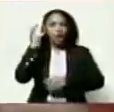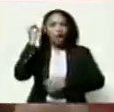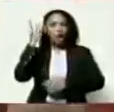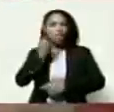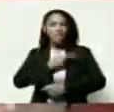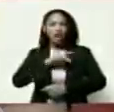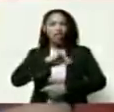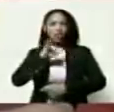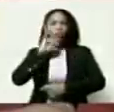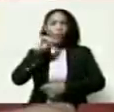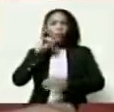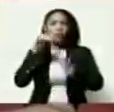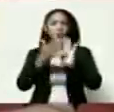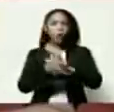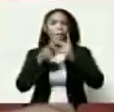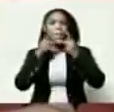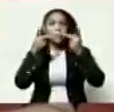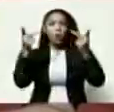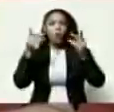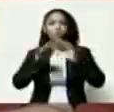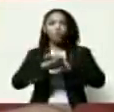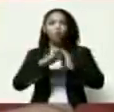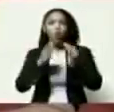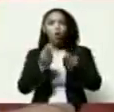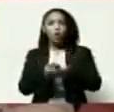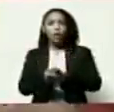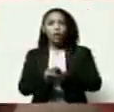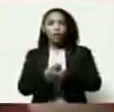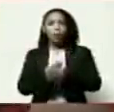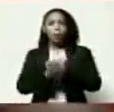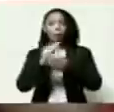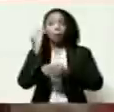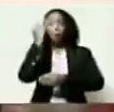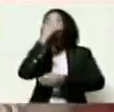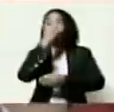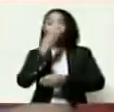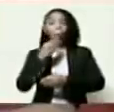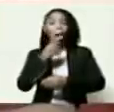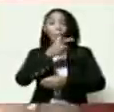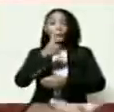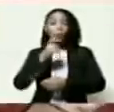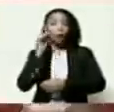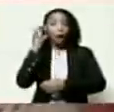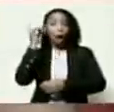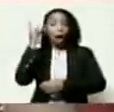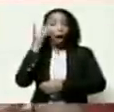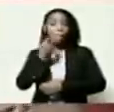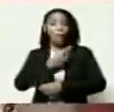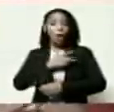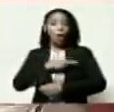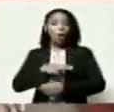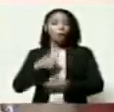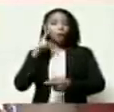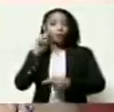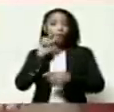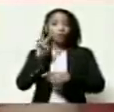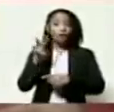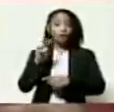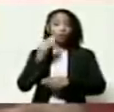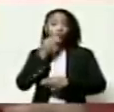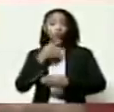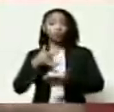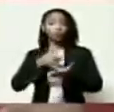ya publicadas en el mundo, pues, maquillando a la gente, y después se ve una actriz, modelo,